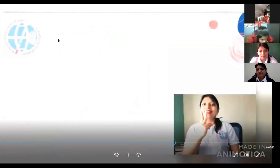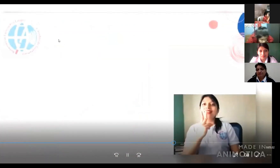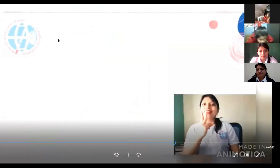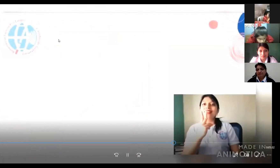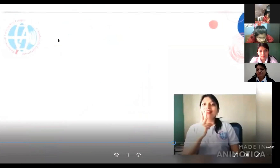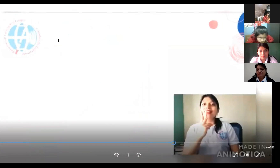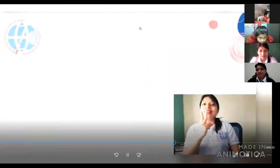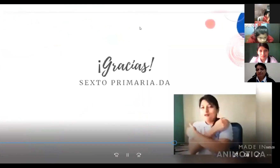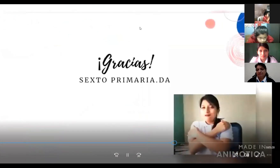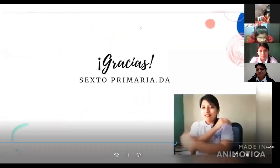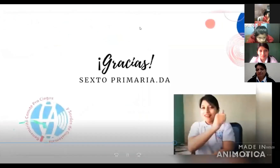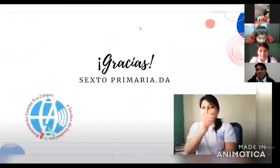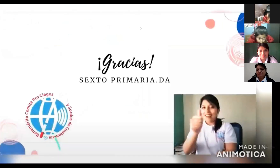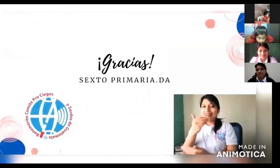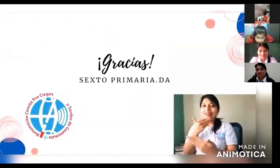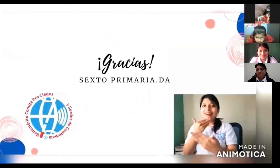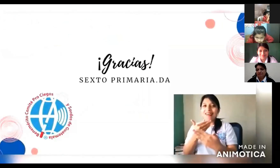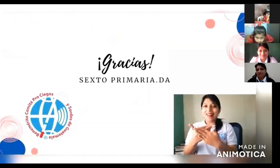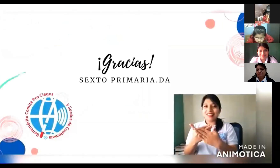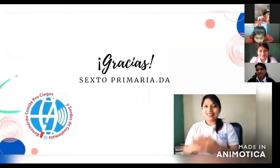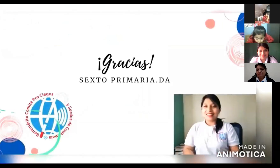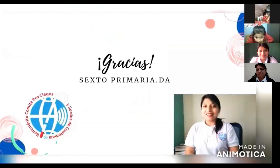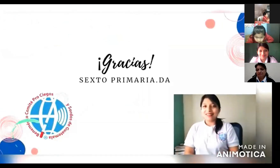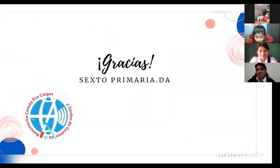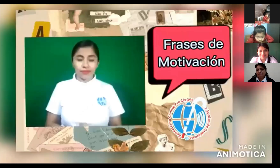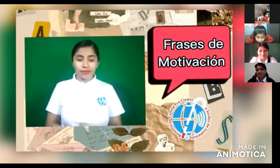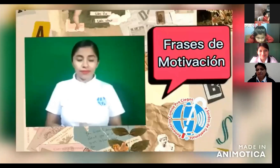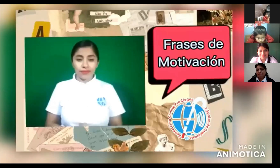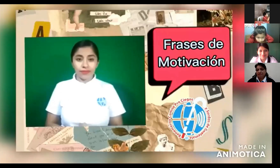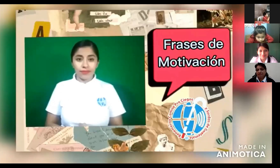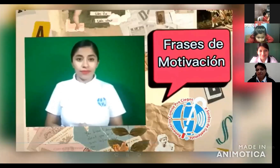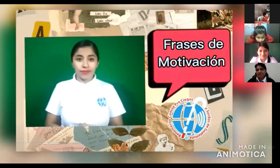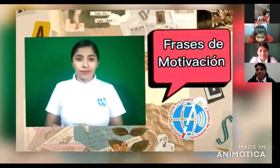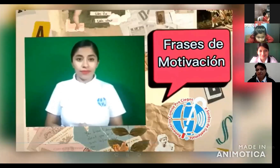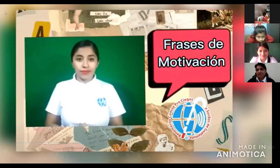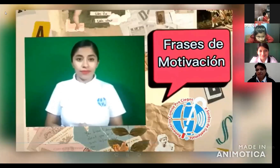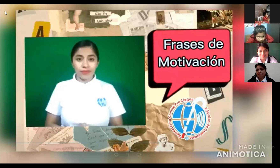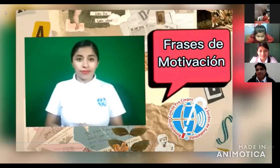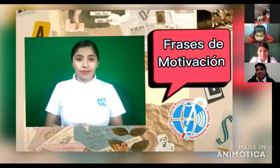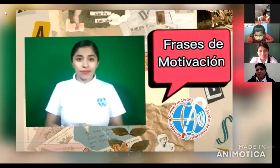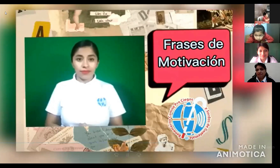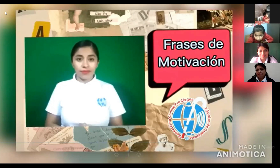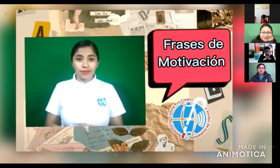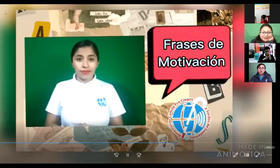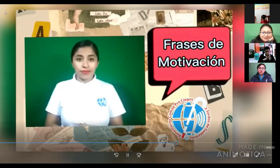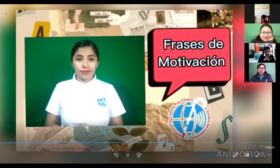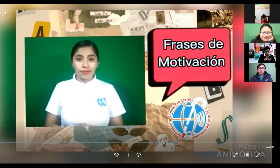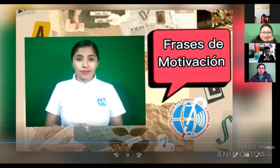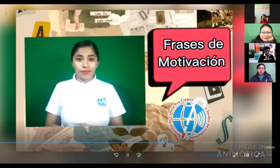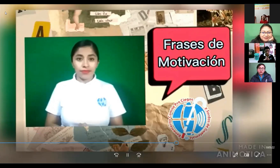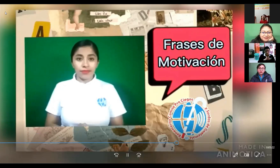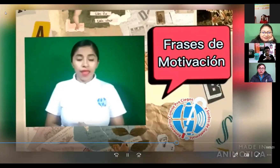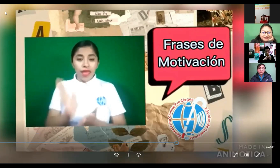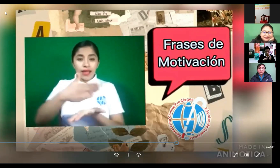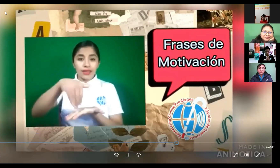Le enviamos un fuerte abrazo a cada uno. Gracias. En un collage beige de fondo se tiene una burbuja de diálogo que tiene el título Frases